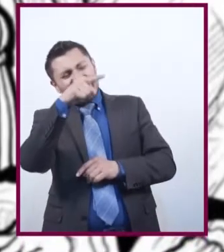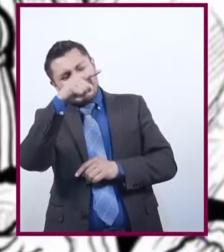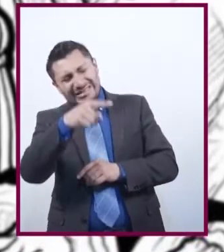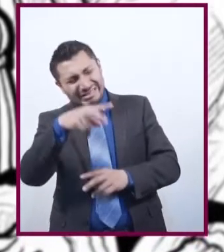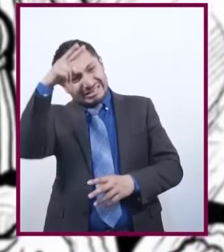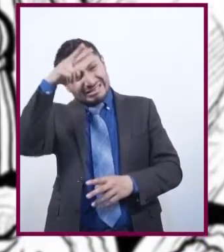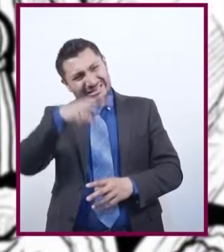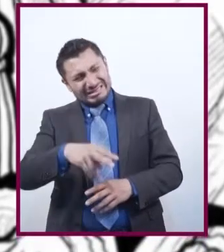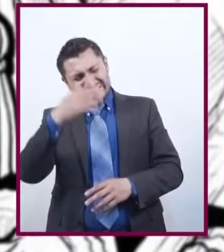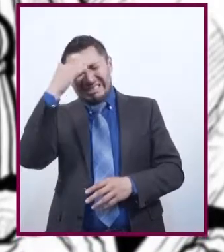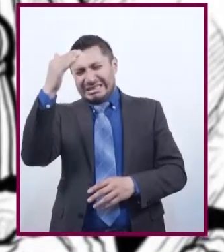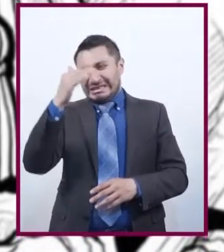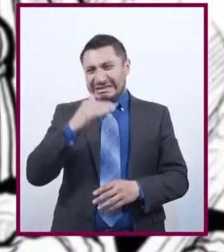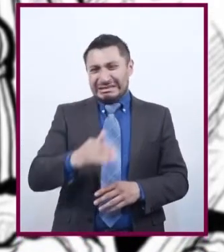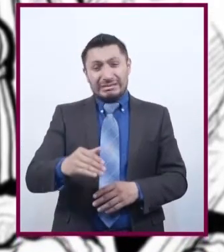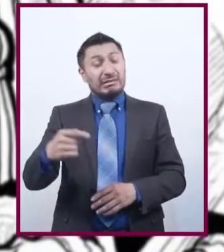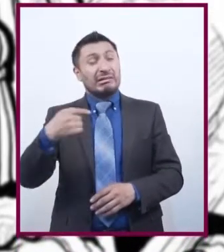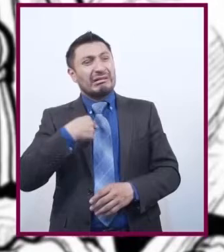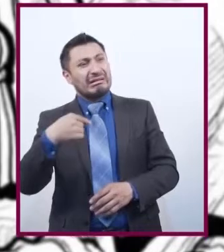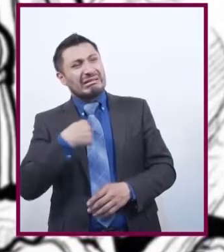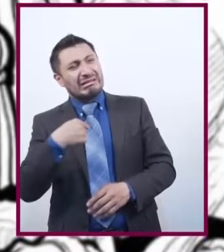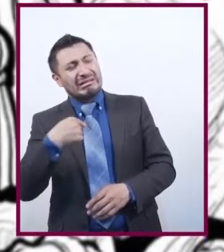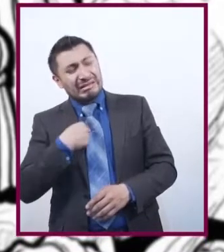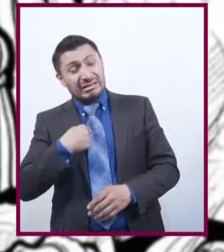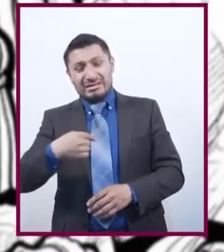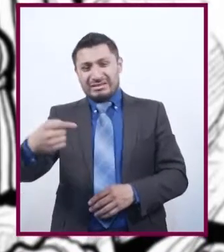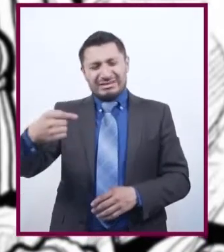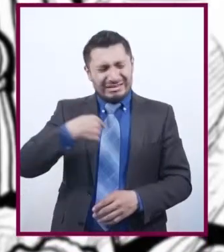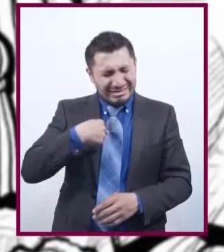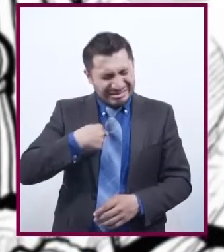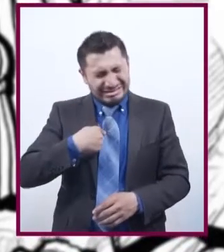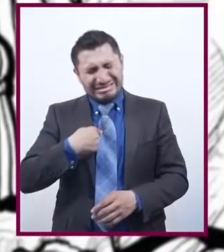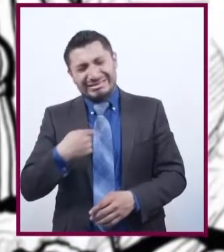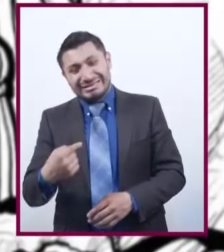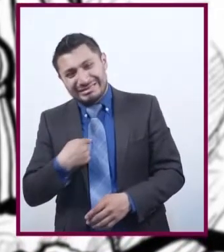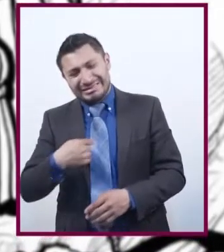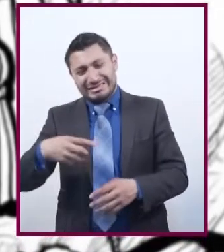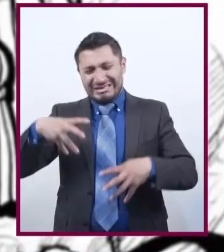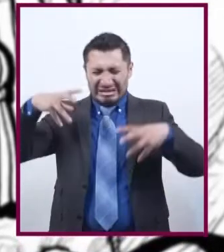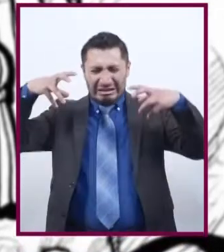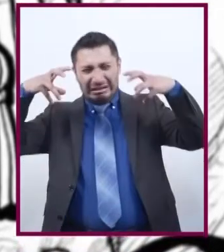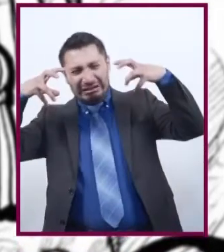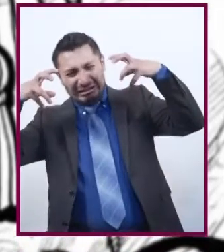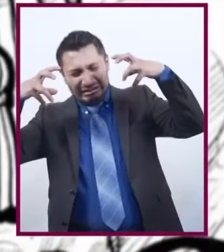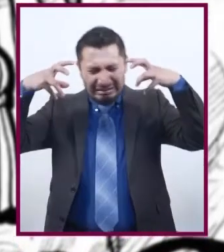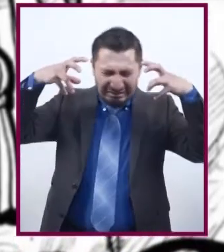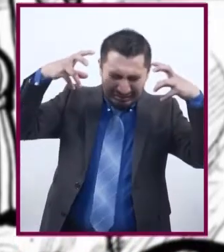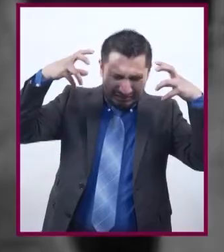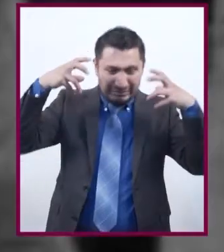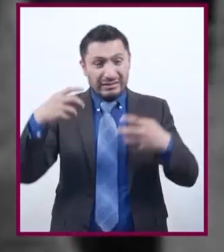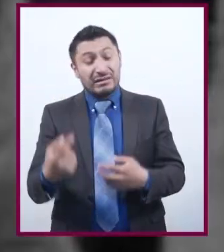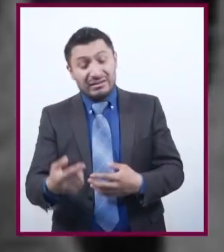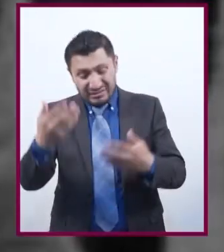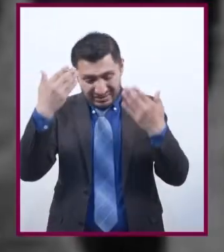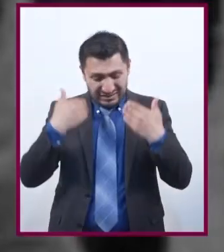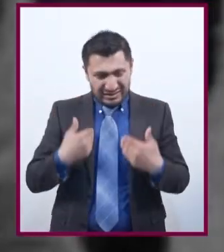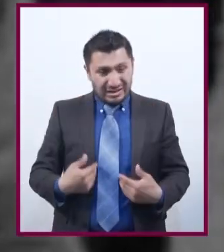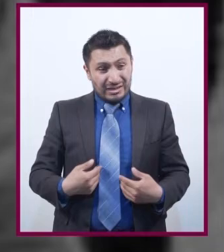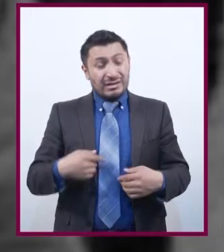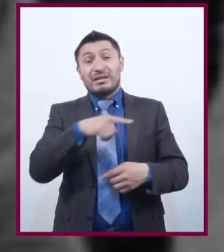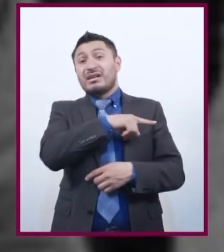ese ser deforme jorobado de aspecto horrible grotesco era él era el mismo él era el monstruo